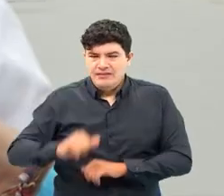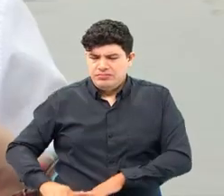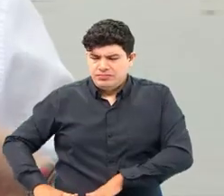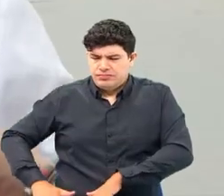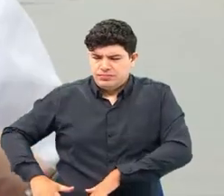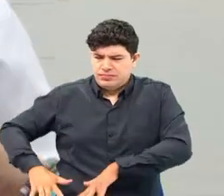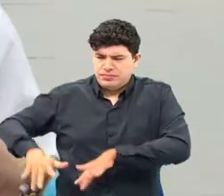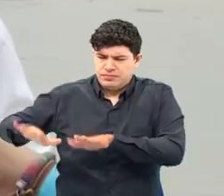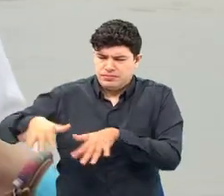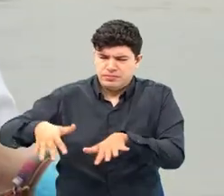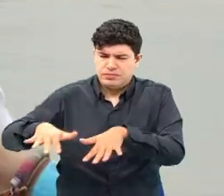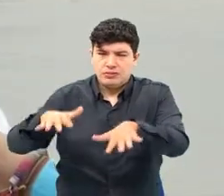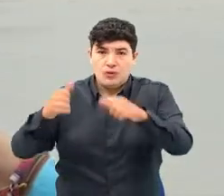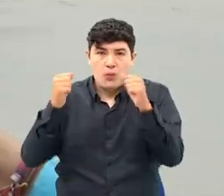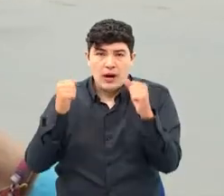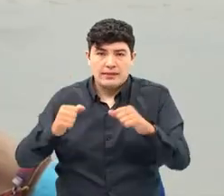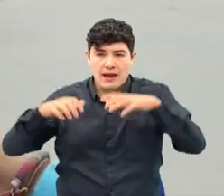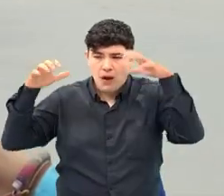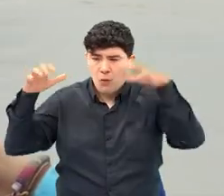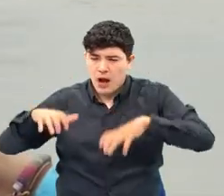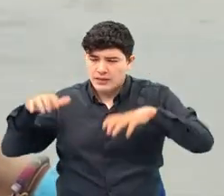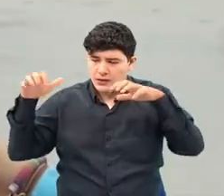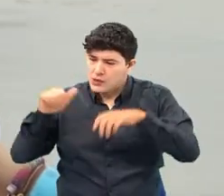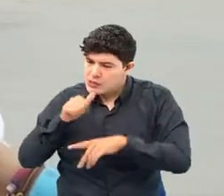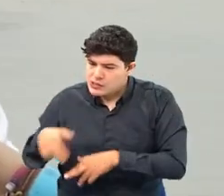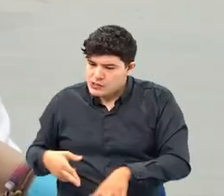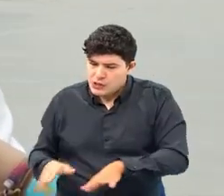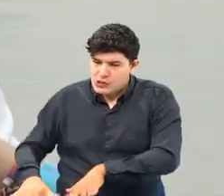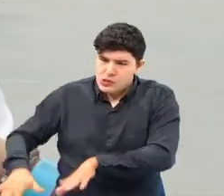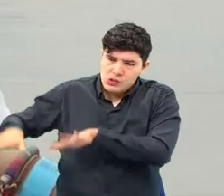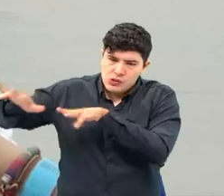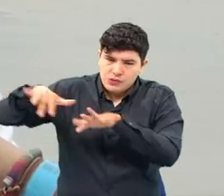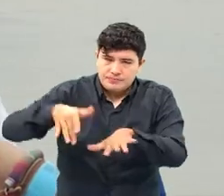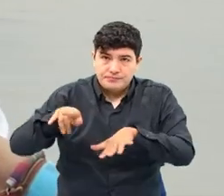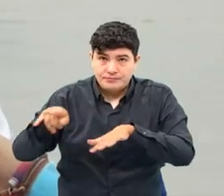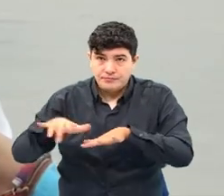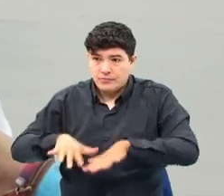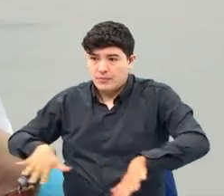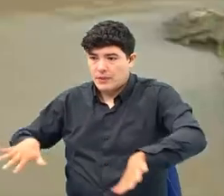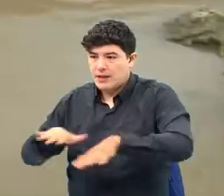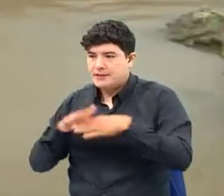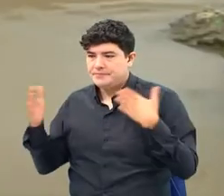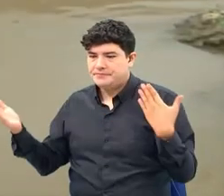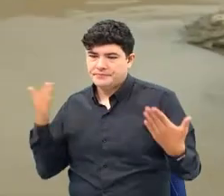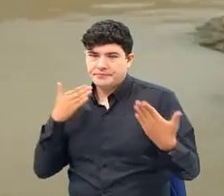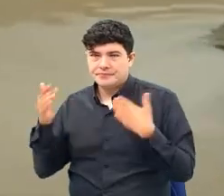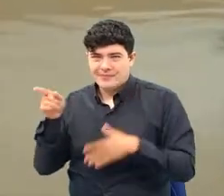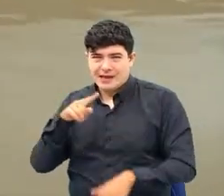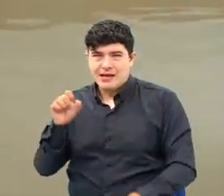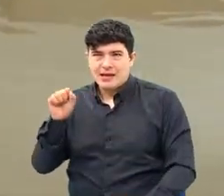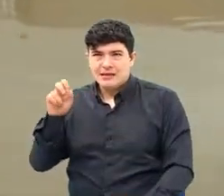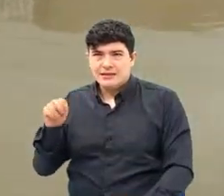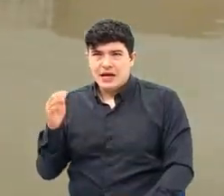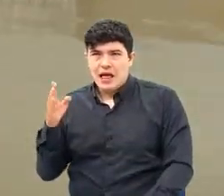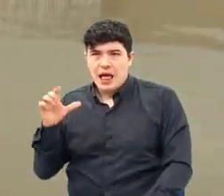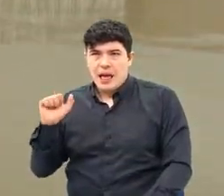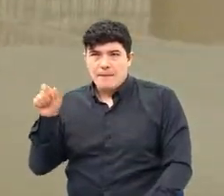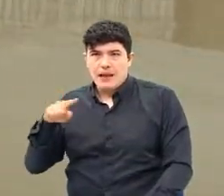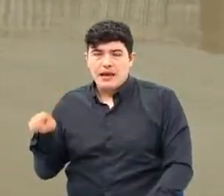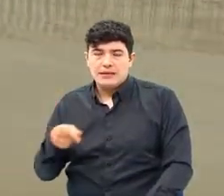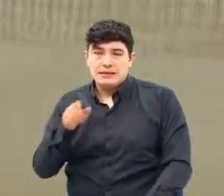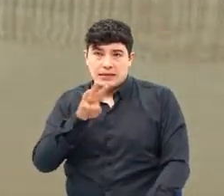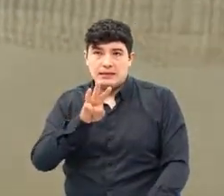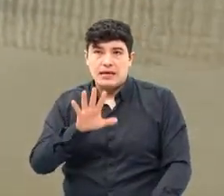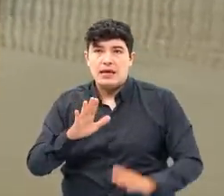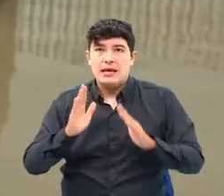lloviendo mucho, tuvimos una avalancha repentina en un corregimiento de llamado San Blas, 35 casas bastante